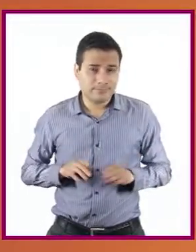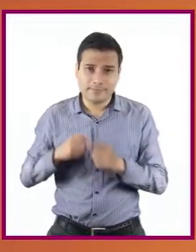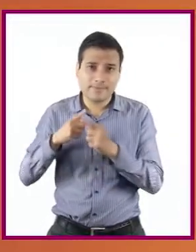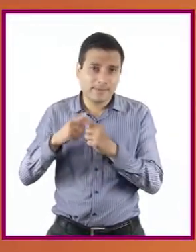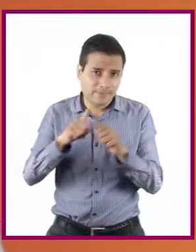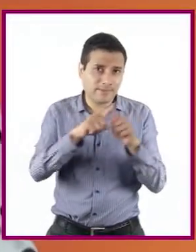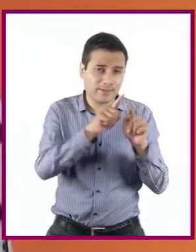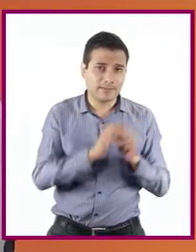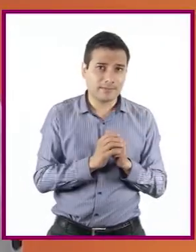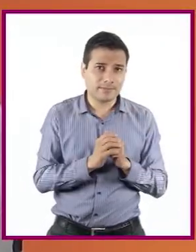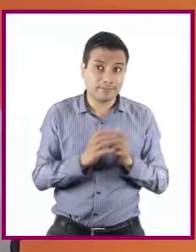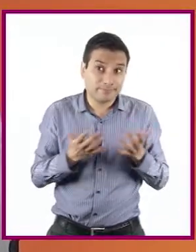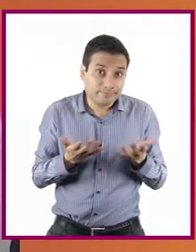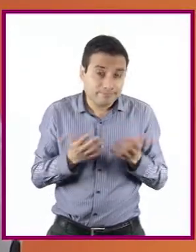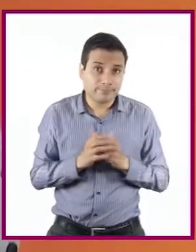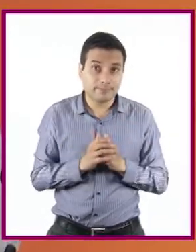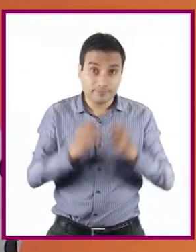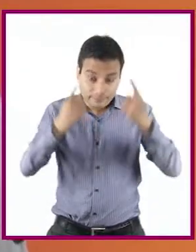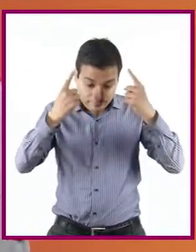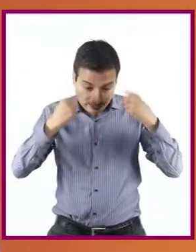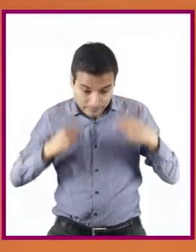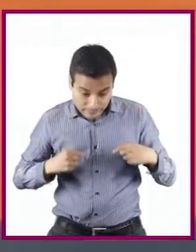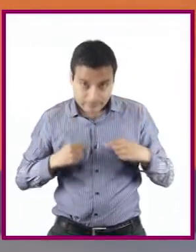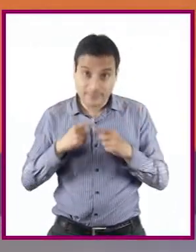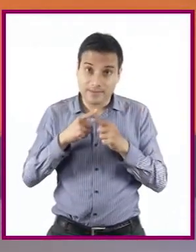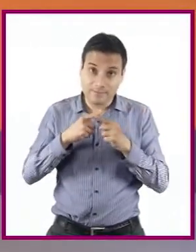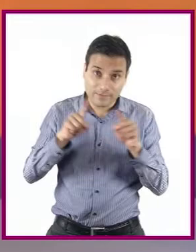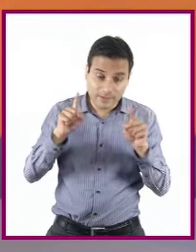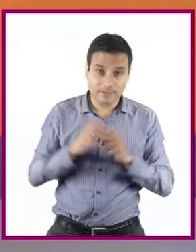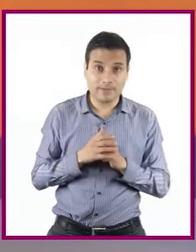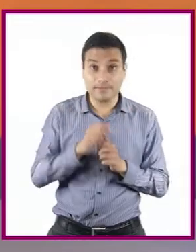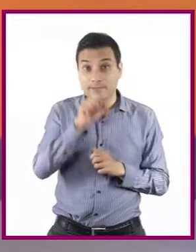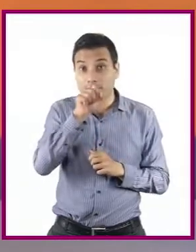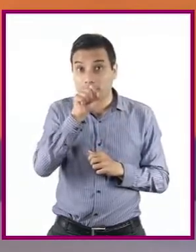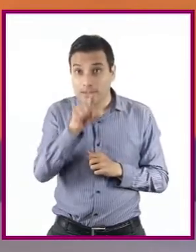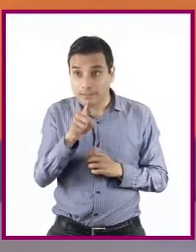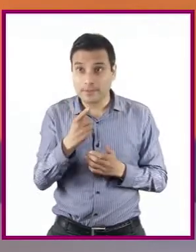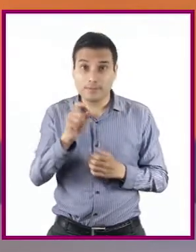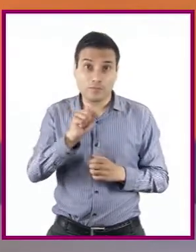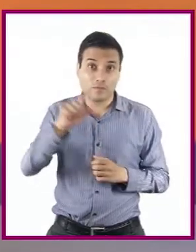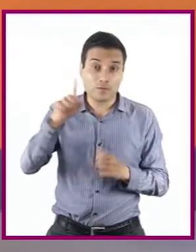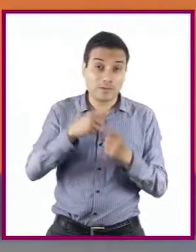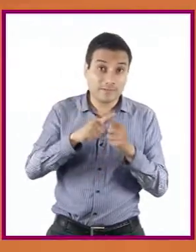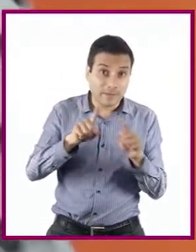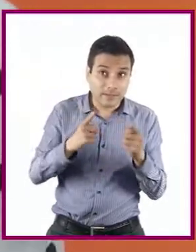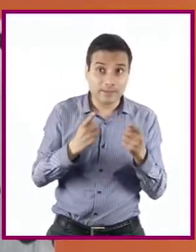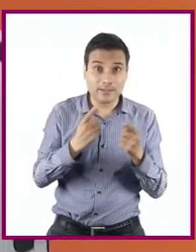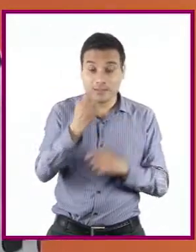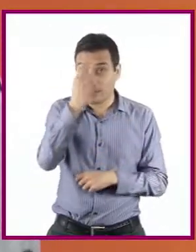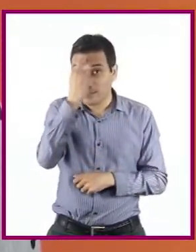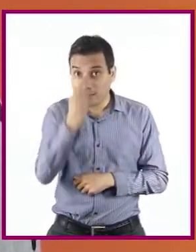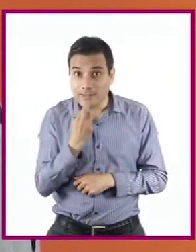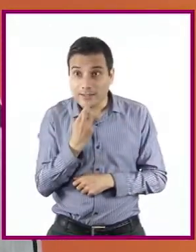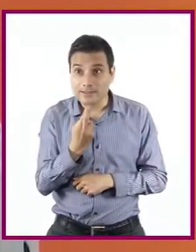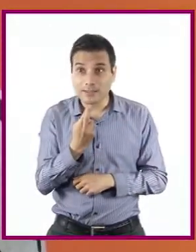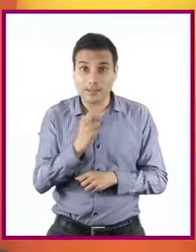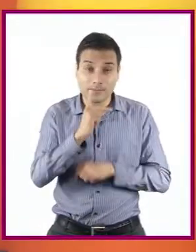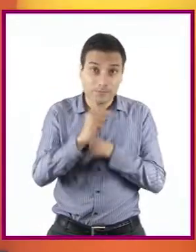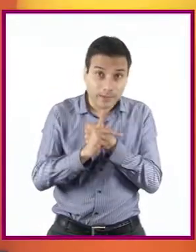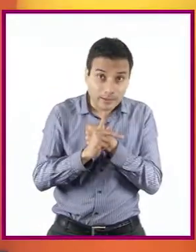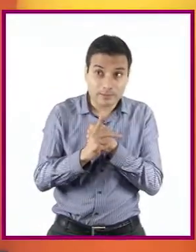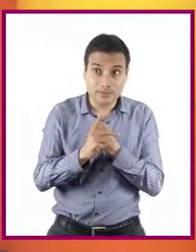diferencias van desde nuestras características físicas hasta otras como la profesión, etnia, nacionalidad o